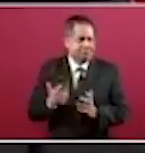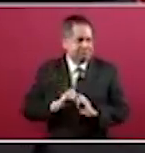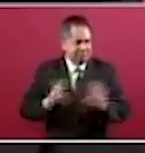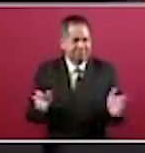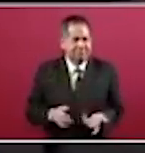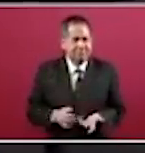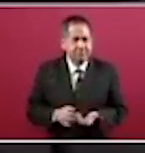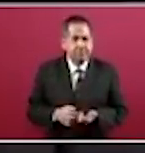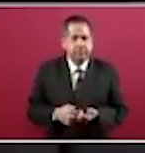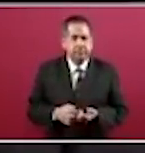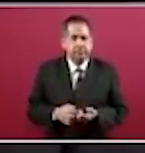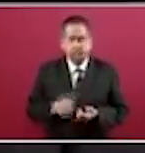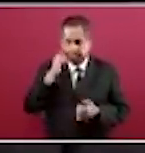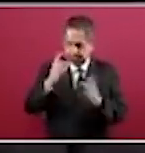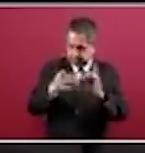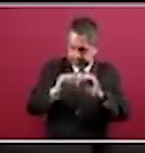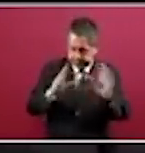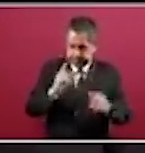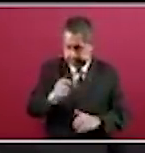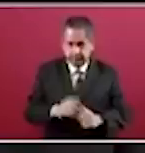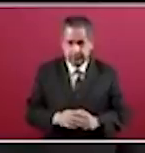para que se entienda mejor.